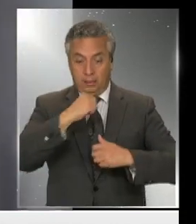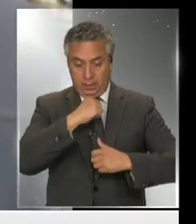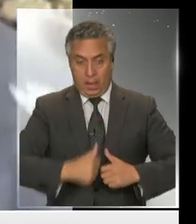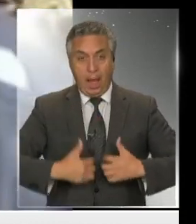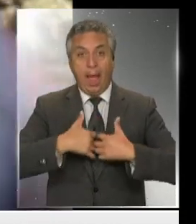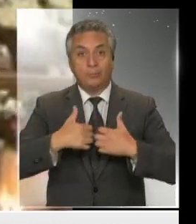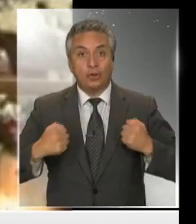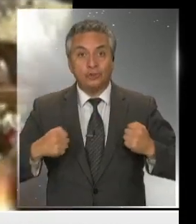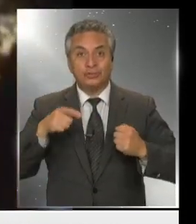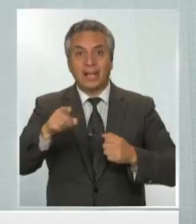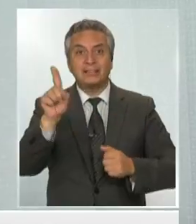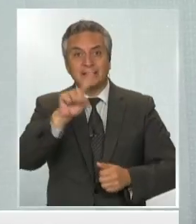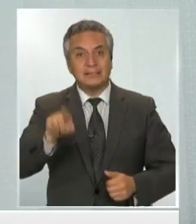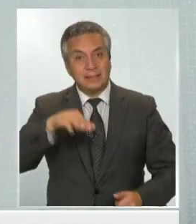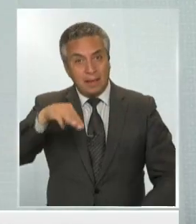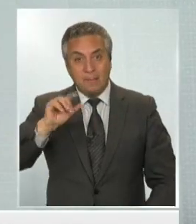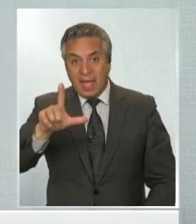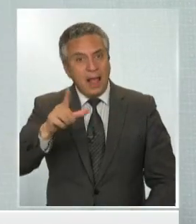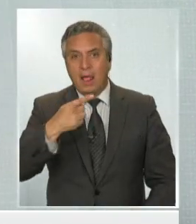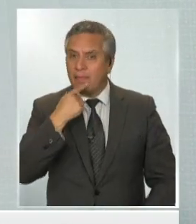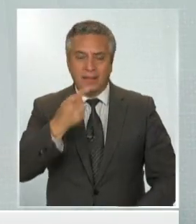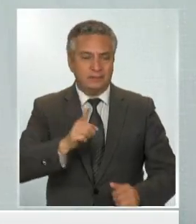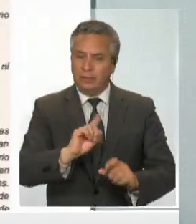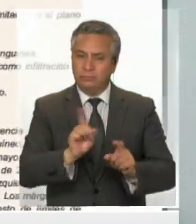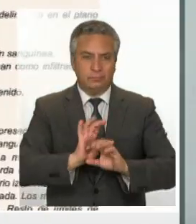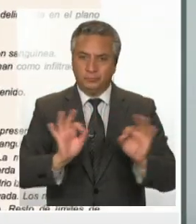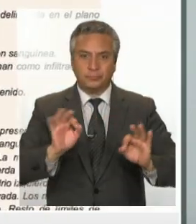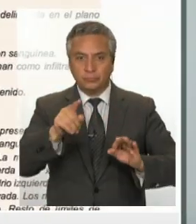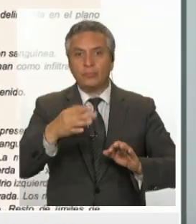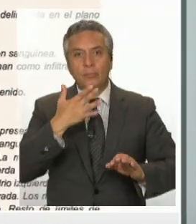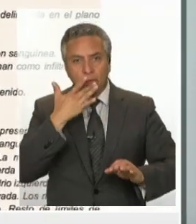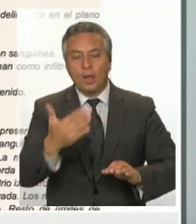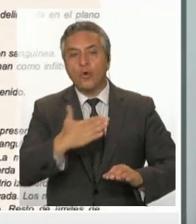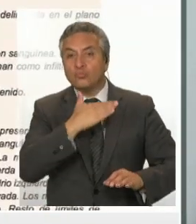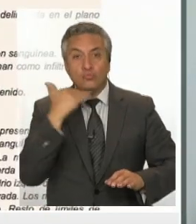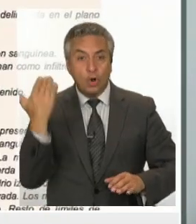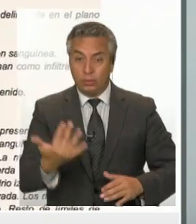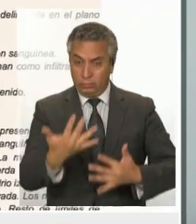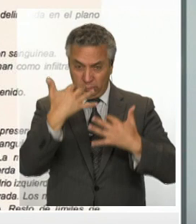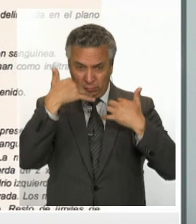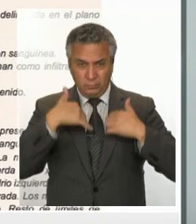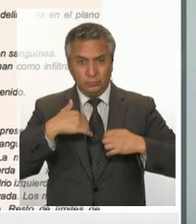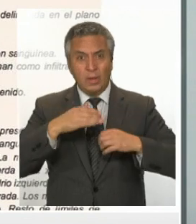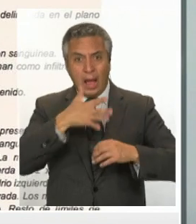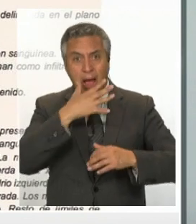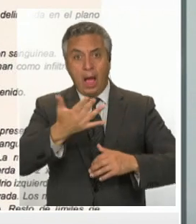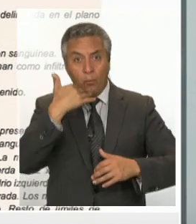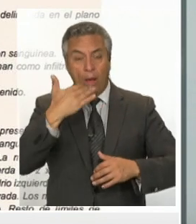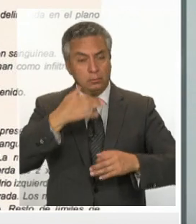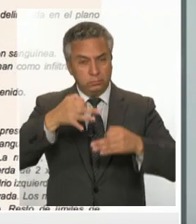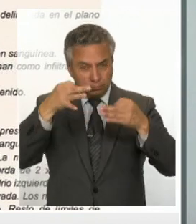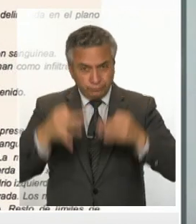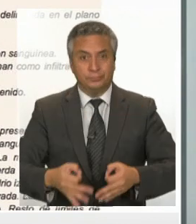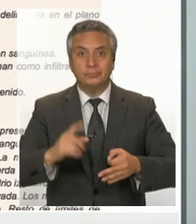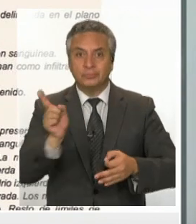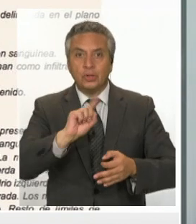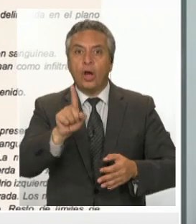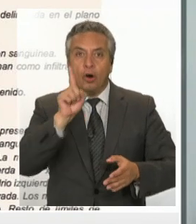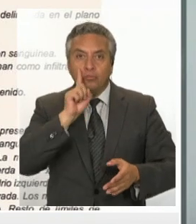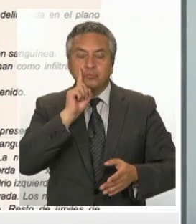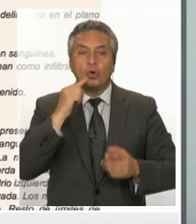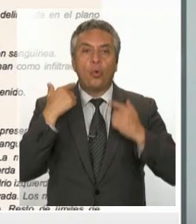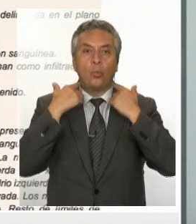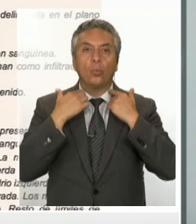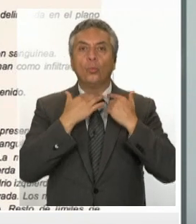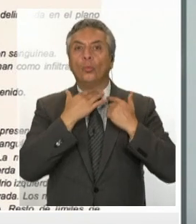médico legal fue poco prolija, que los resultados que indican muerte por inmersión no son concluyentes y que no se perició debidamente una lesión en el cuello